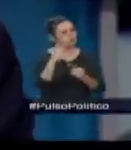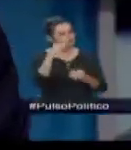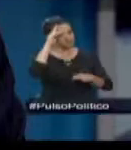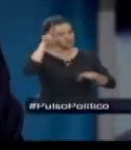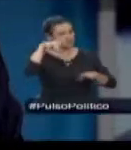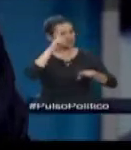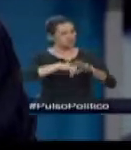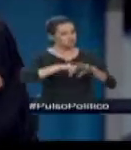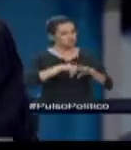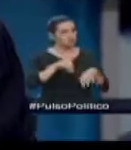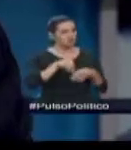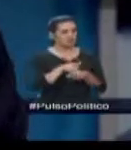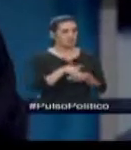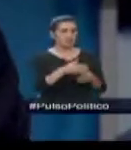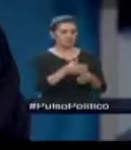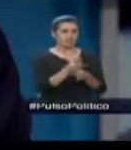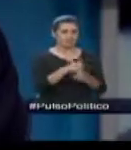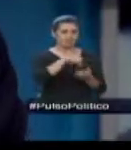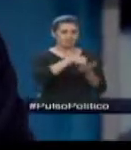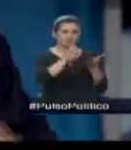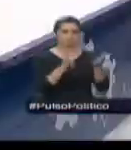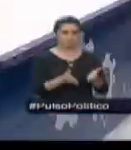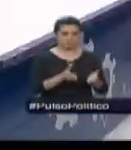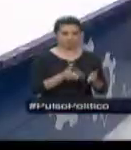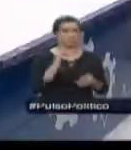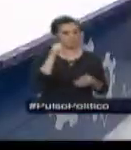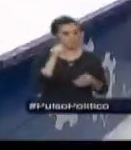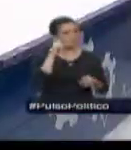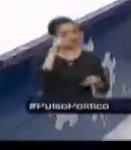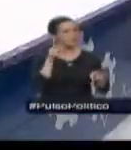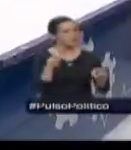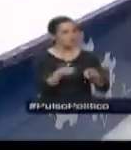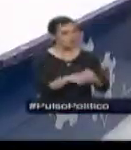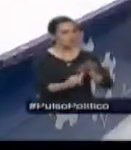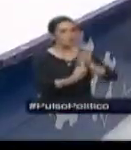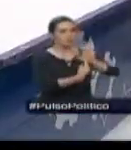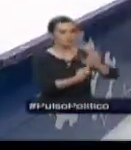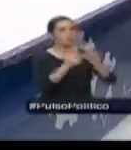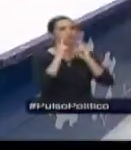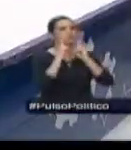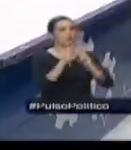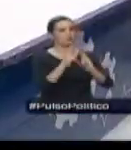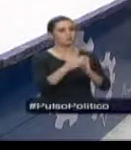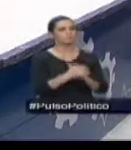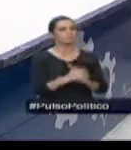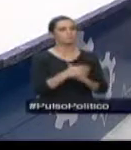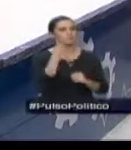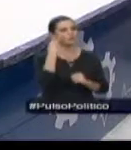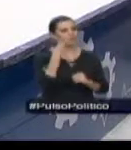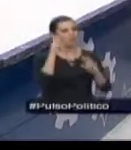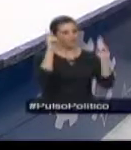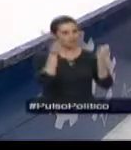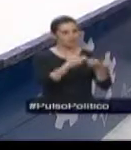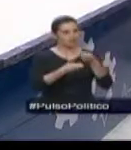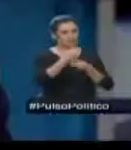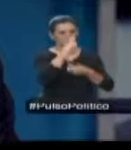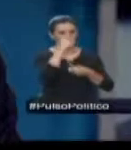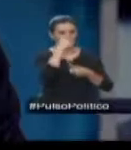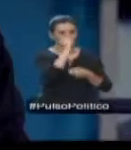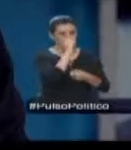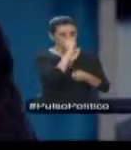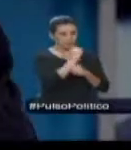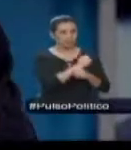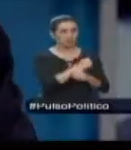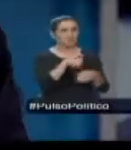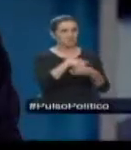en los temas ciudadanos más importantes y acuerdos muestran los resultados miren que el tema del microtráfico cómo se ha incrementado